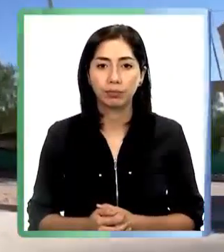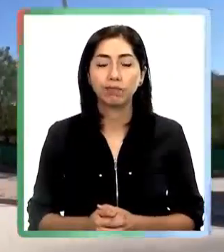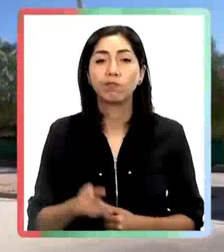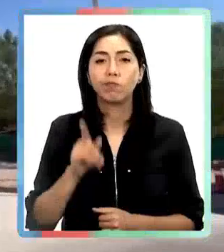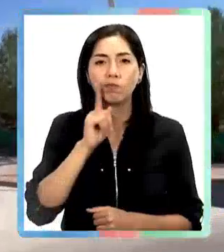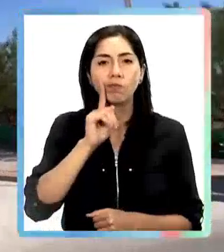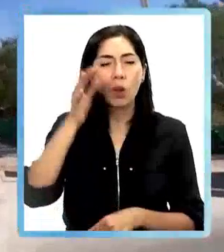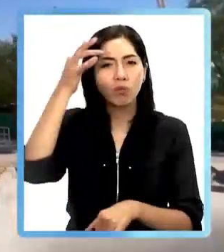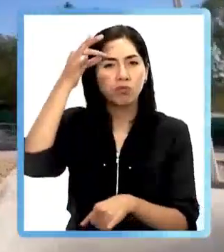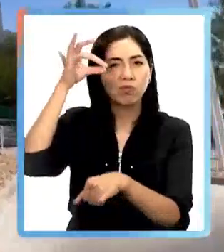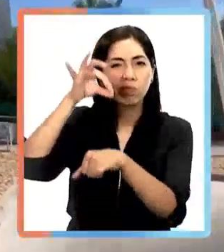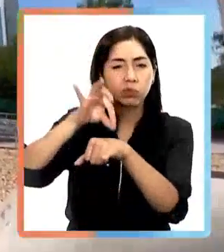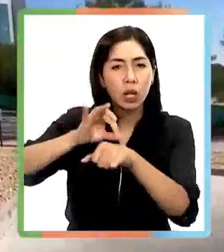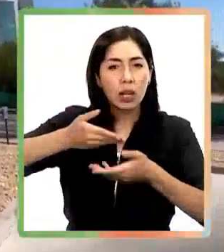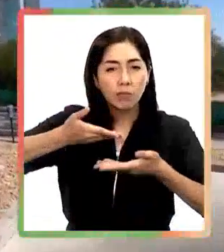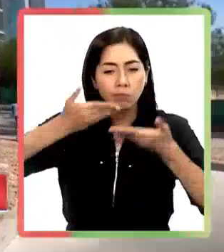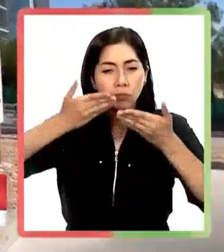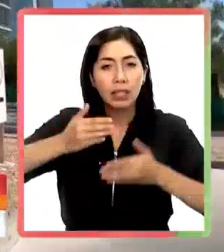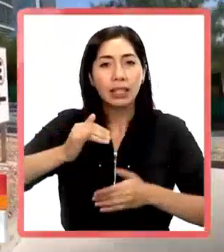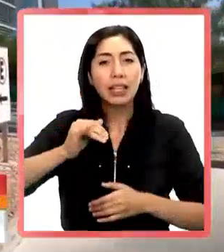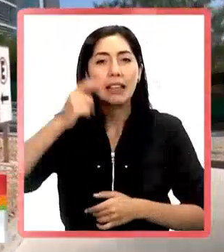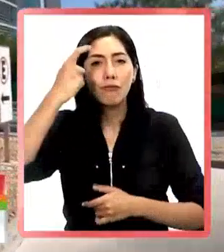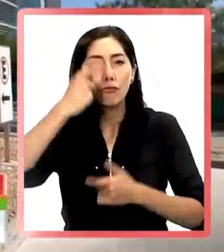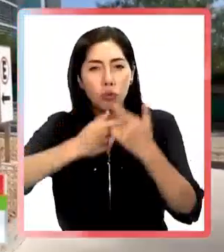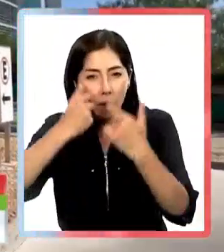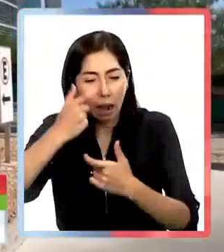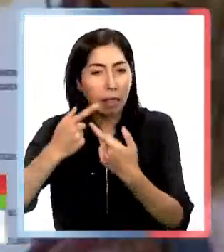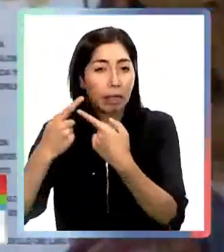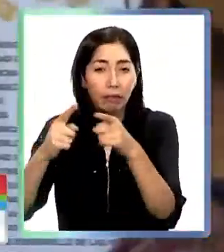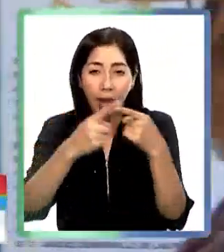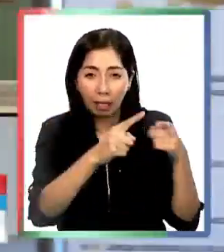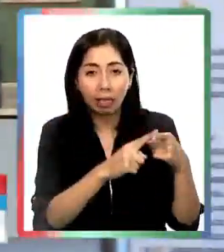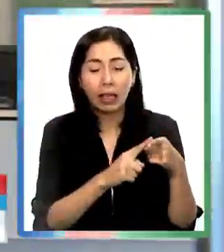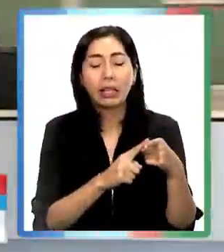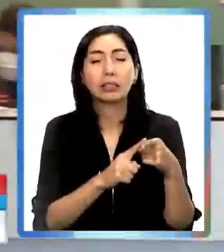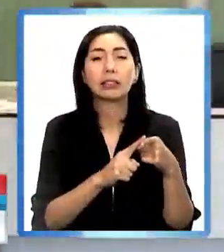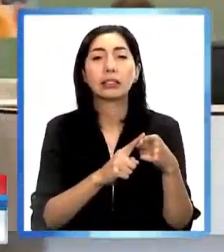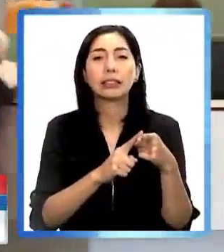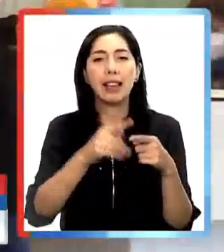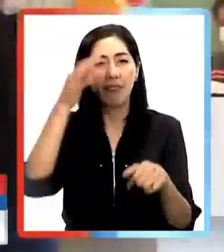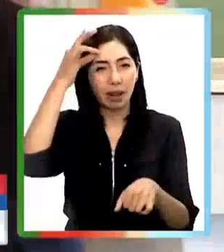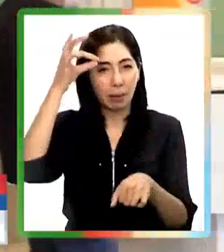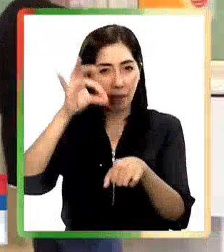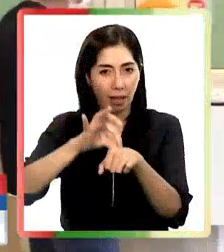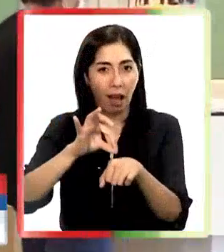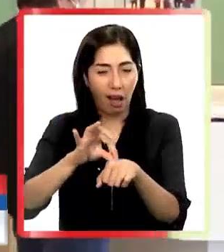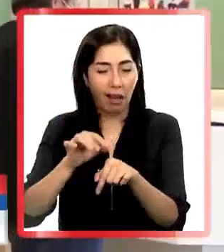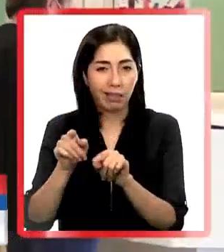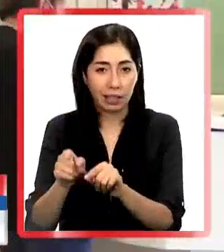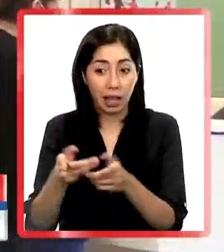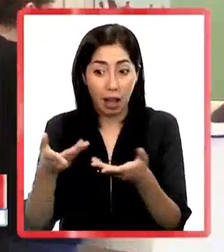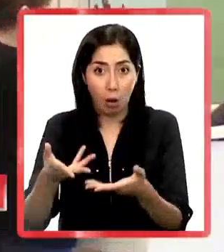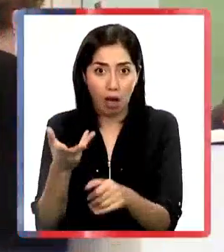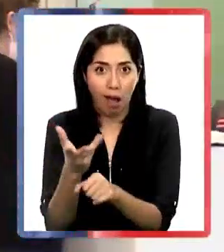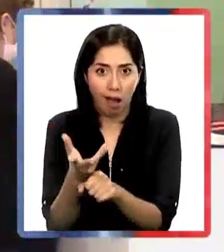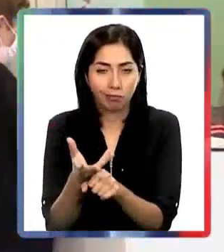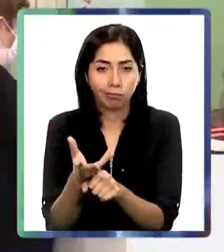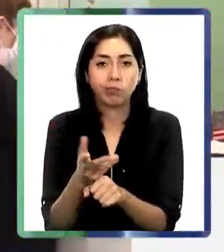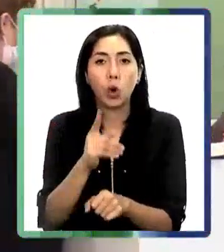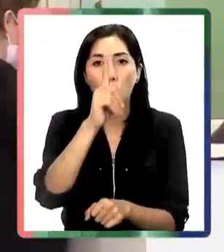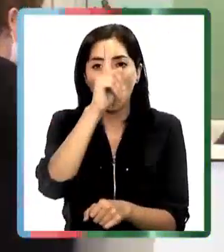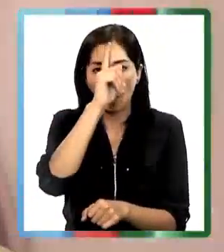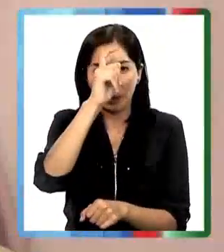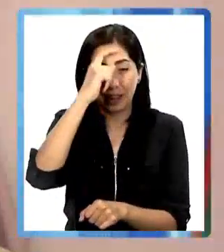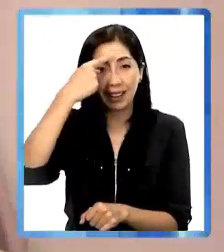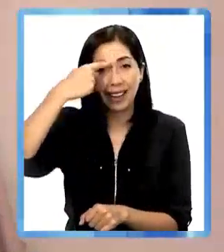Neumonías con patologías de base respiratoria, influenza, entre otras enfermedades, son los principales ingresos que por estos días registra el